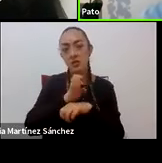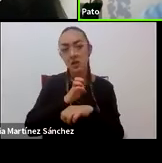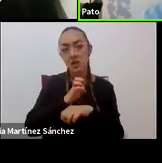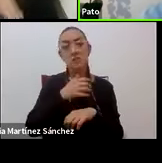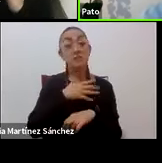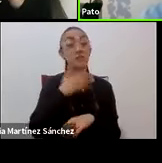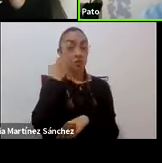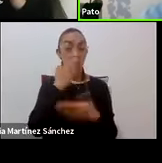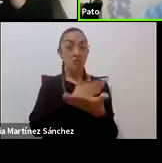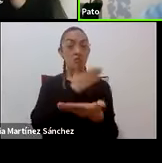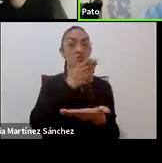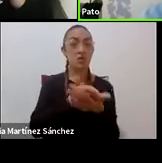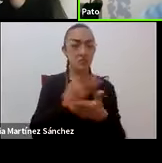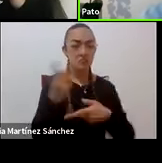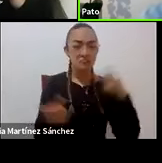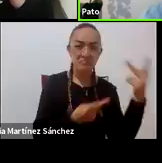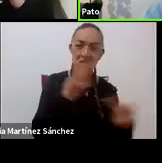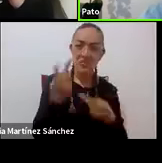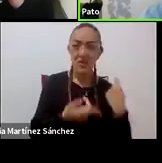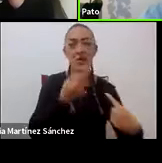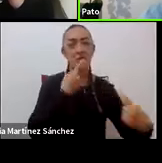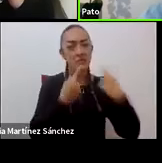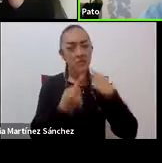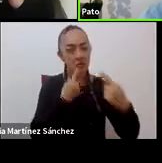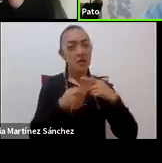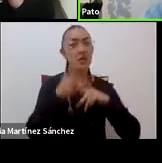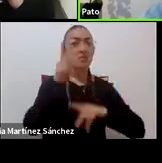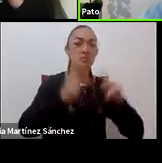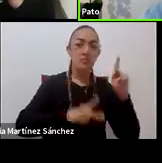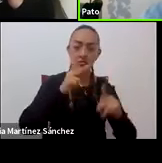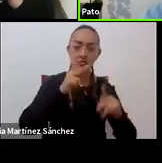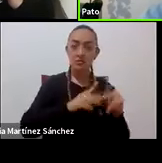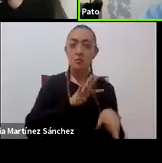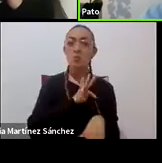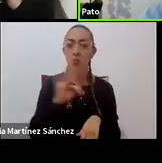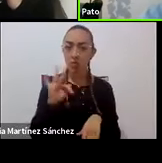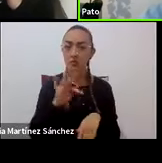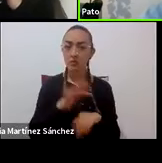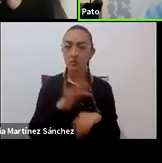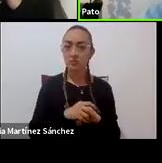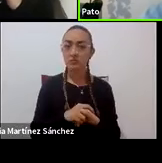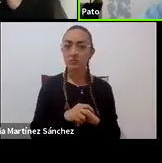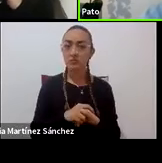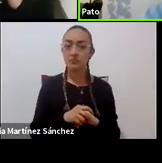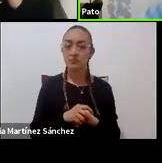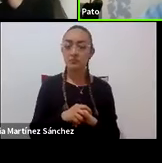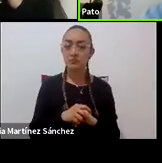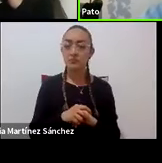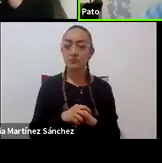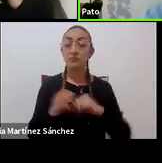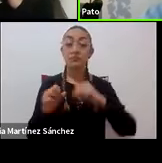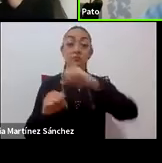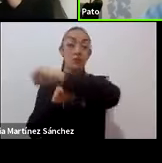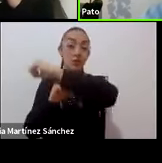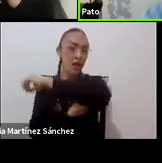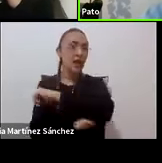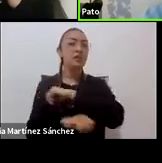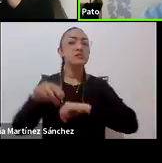preguntar, dialogar, ¿no? Es decir, se puede crear pilares o pueden ir